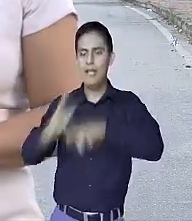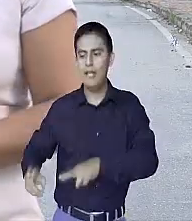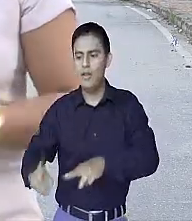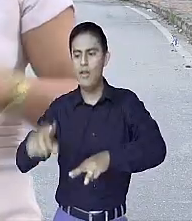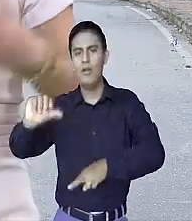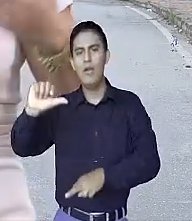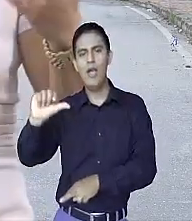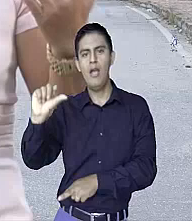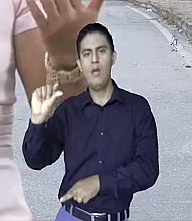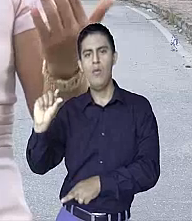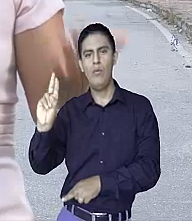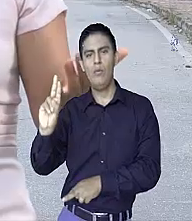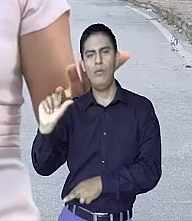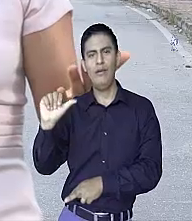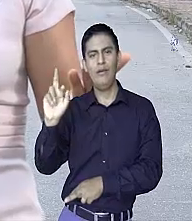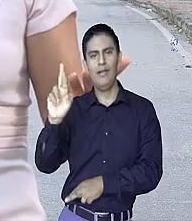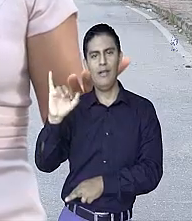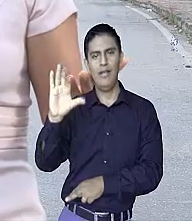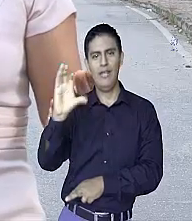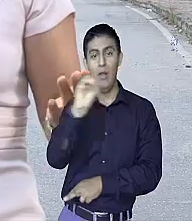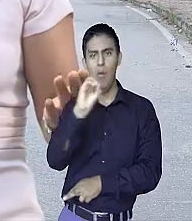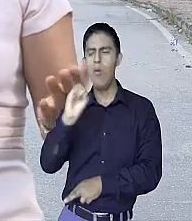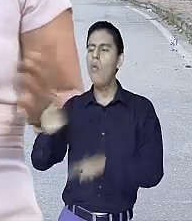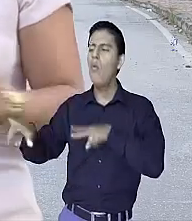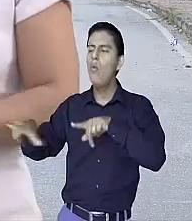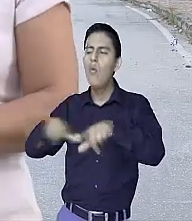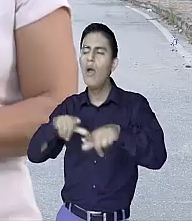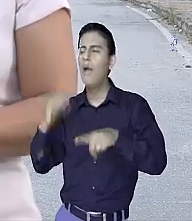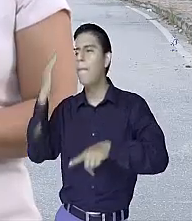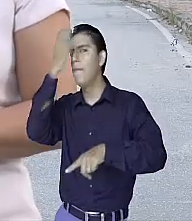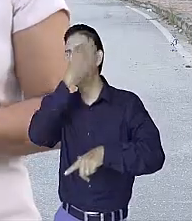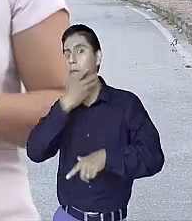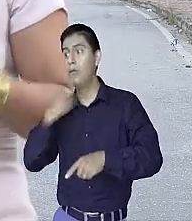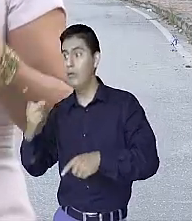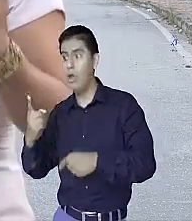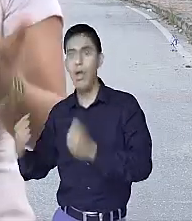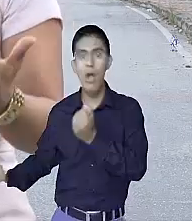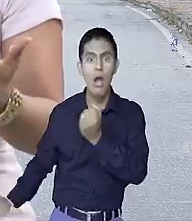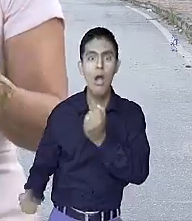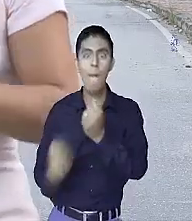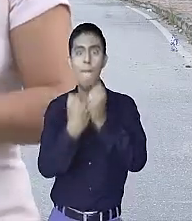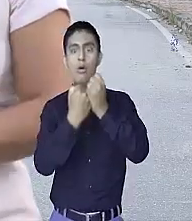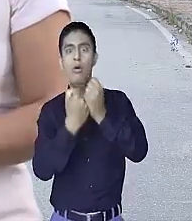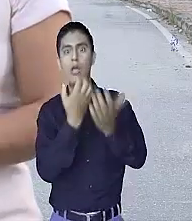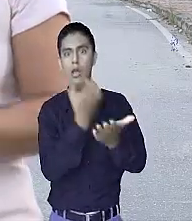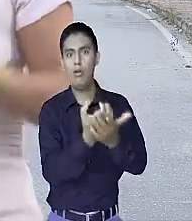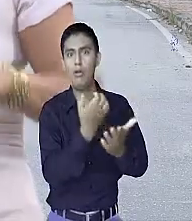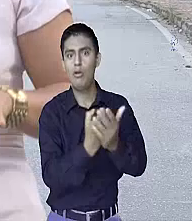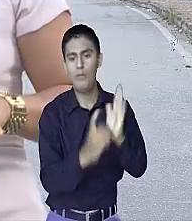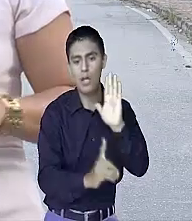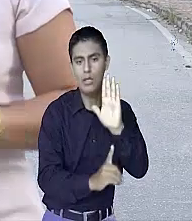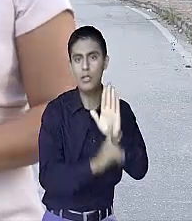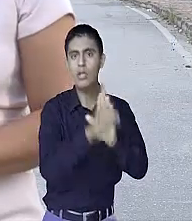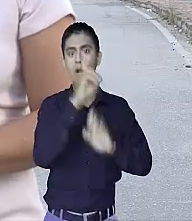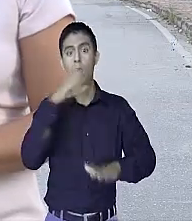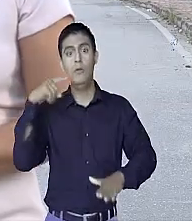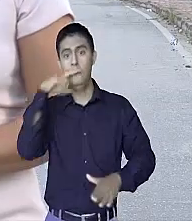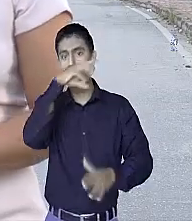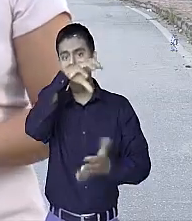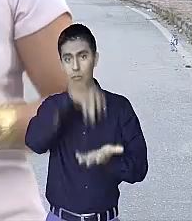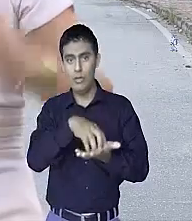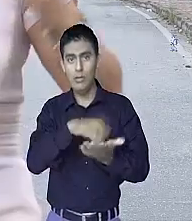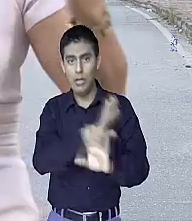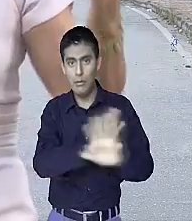Aguarico, un sitio emblemático de nuestra provincia que es fuente de progreso y desarrollo no solamente para